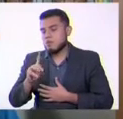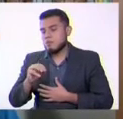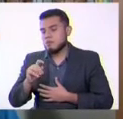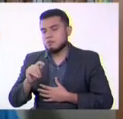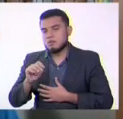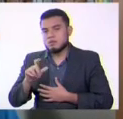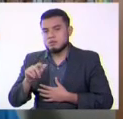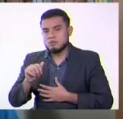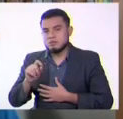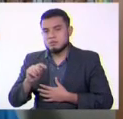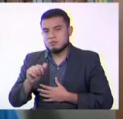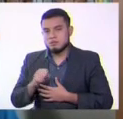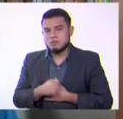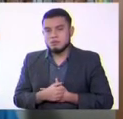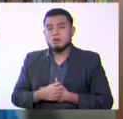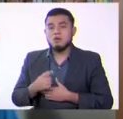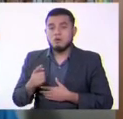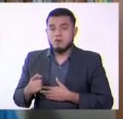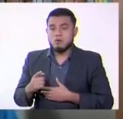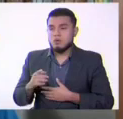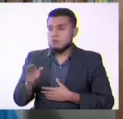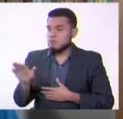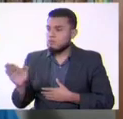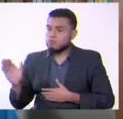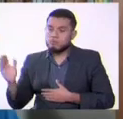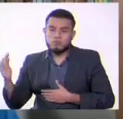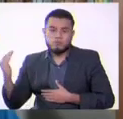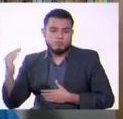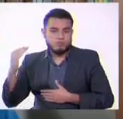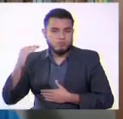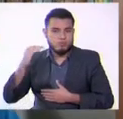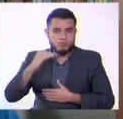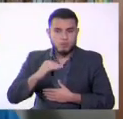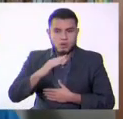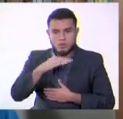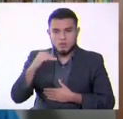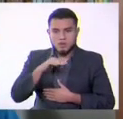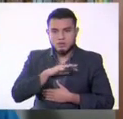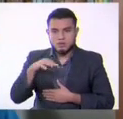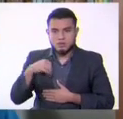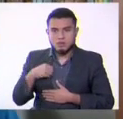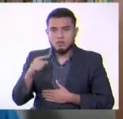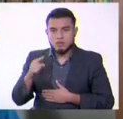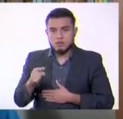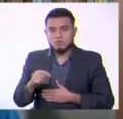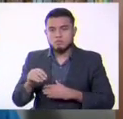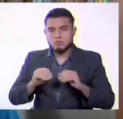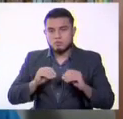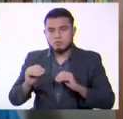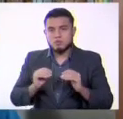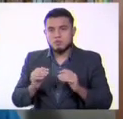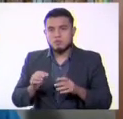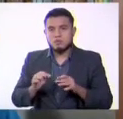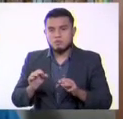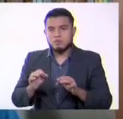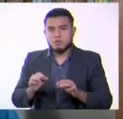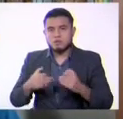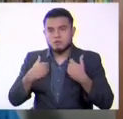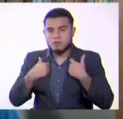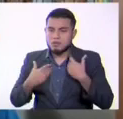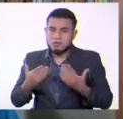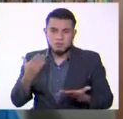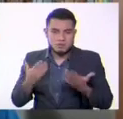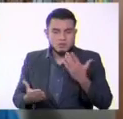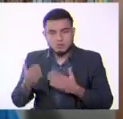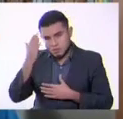que tienen que ver con el retorno a las fuentes. Estos movimientos de contraculturación también toman, tal vez sin darse